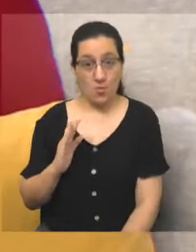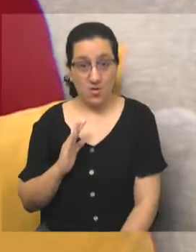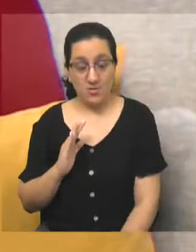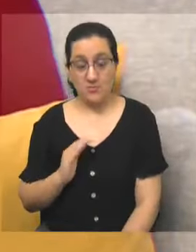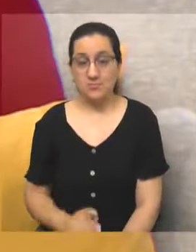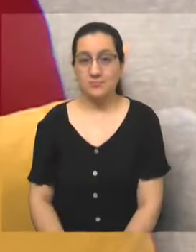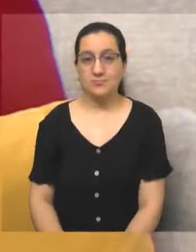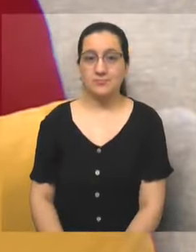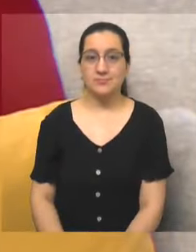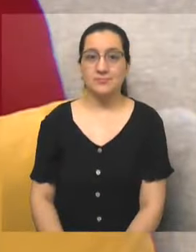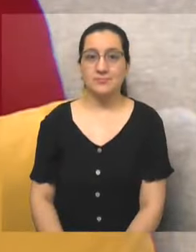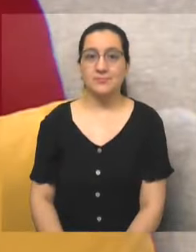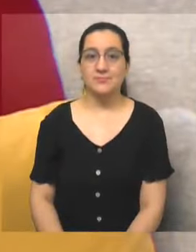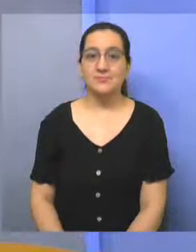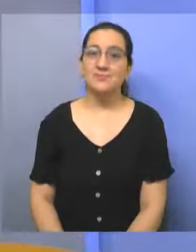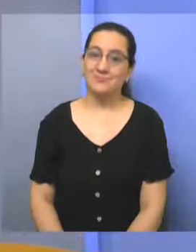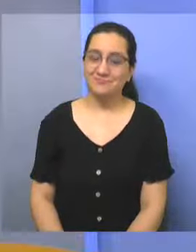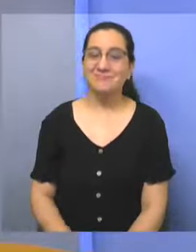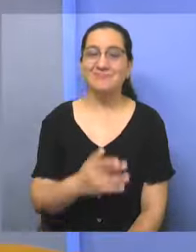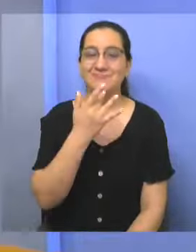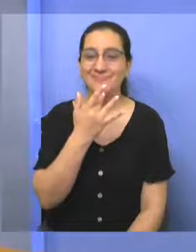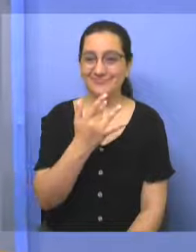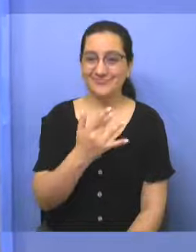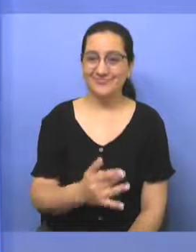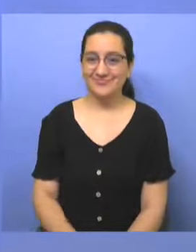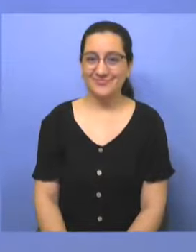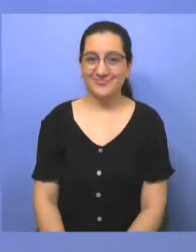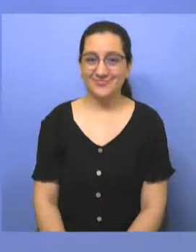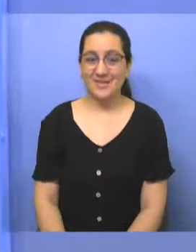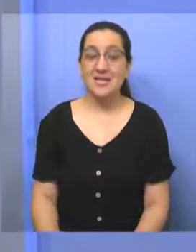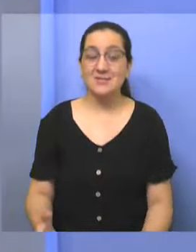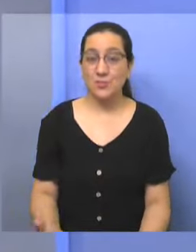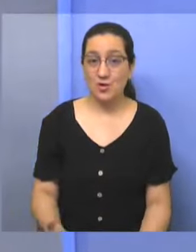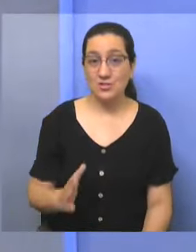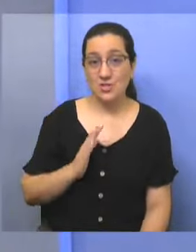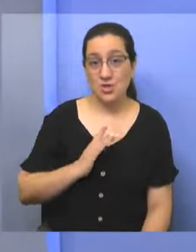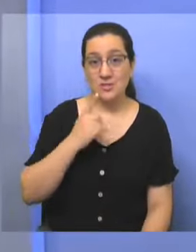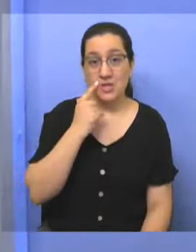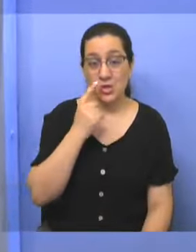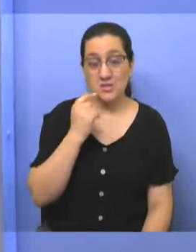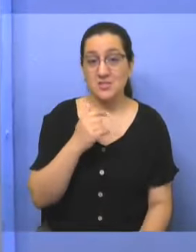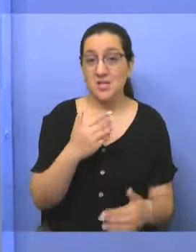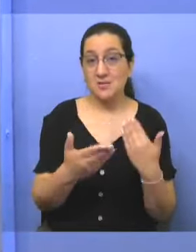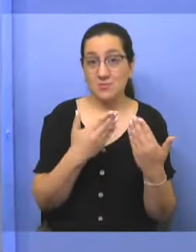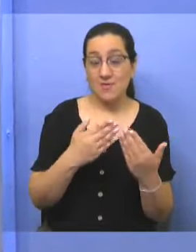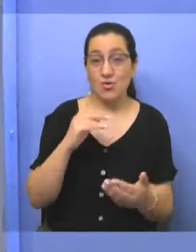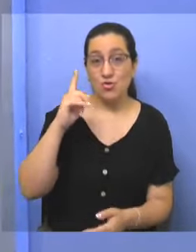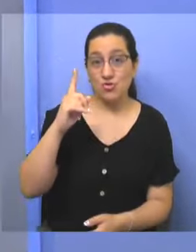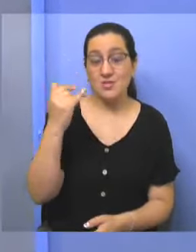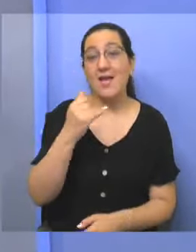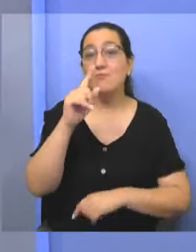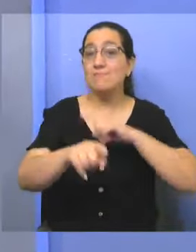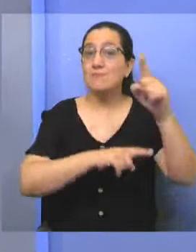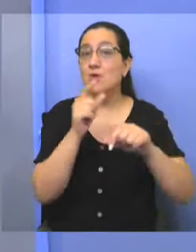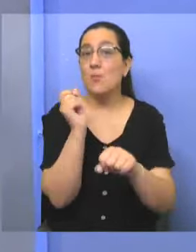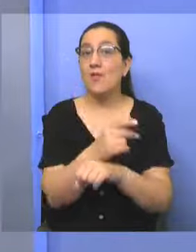bueno, nuestra reina está ahí. Una maravilla, sí. Señores, señores, ya que estamos acá conversando con Dios, vamos a contarle que tenemos consigna para que ustedes